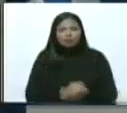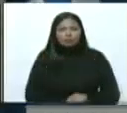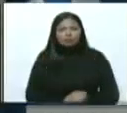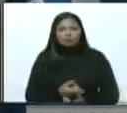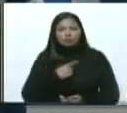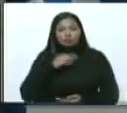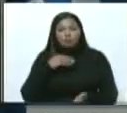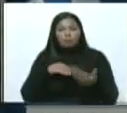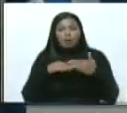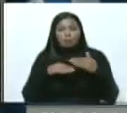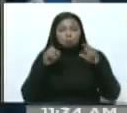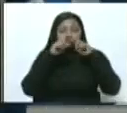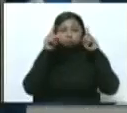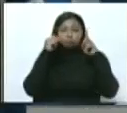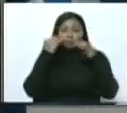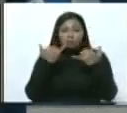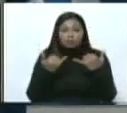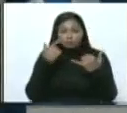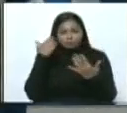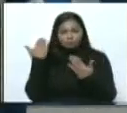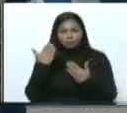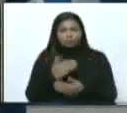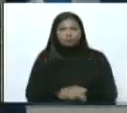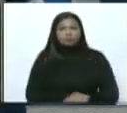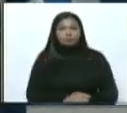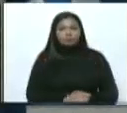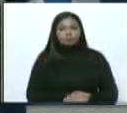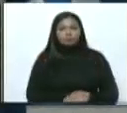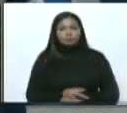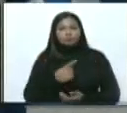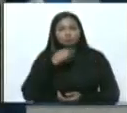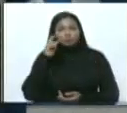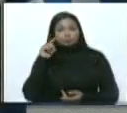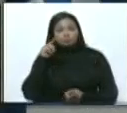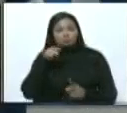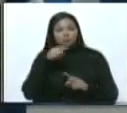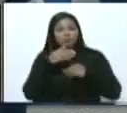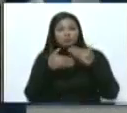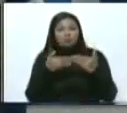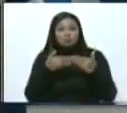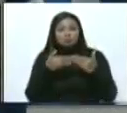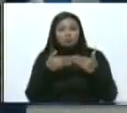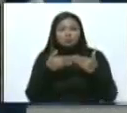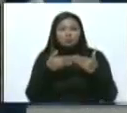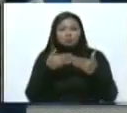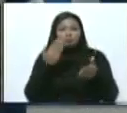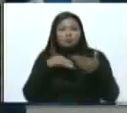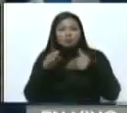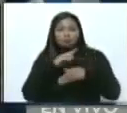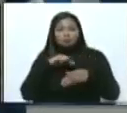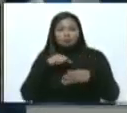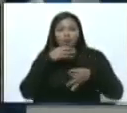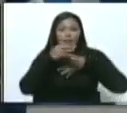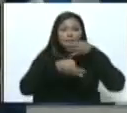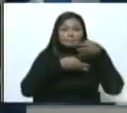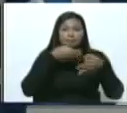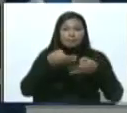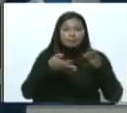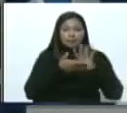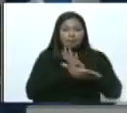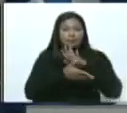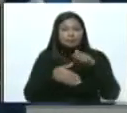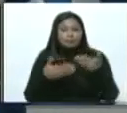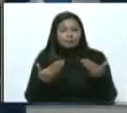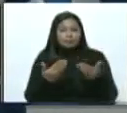ido descubriendo. En tal sentido, vamos a explicar,